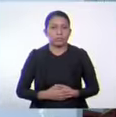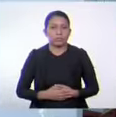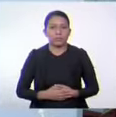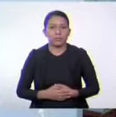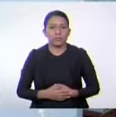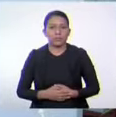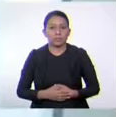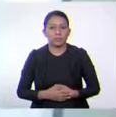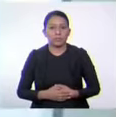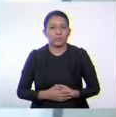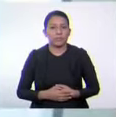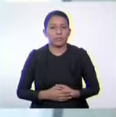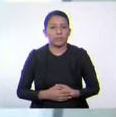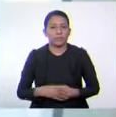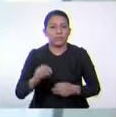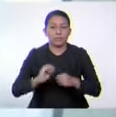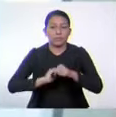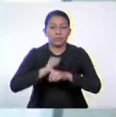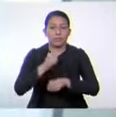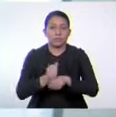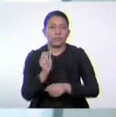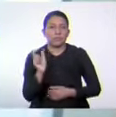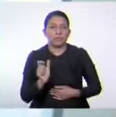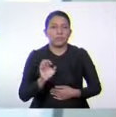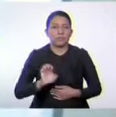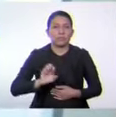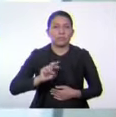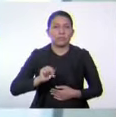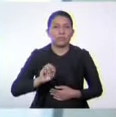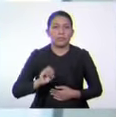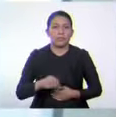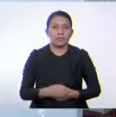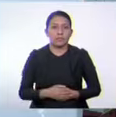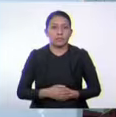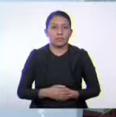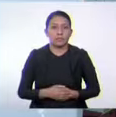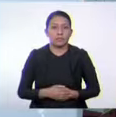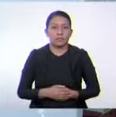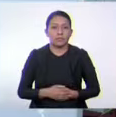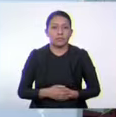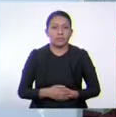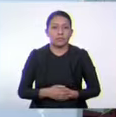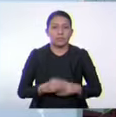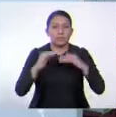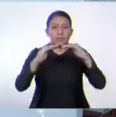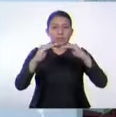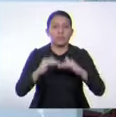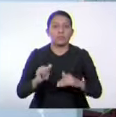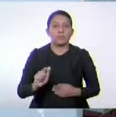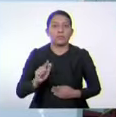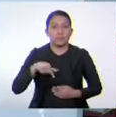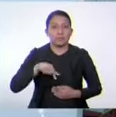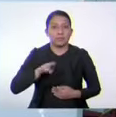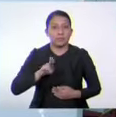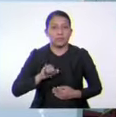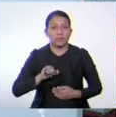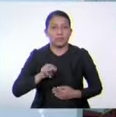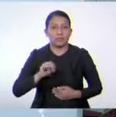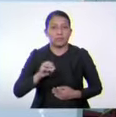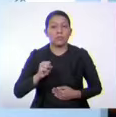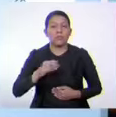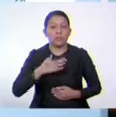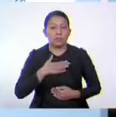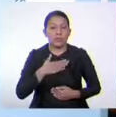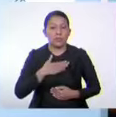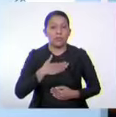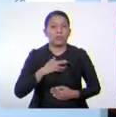se le pone al final la terminación eno. Para los alquinos forman